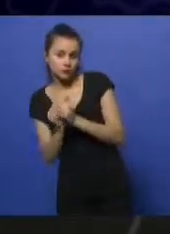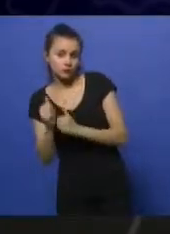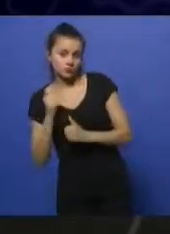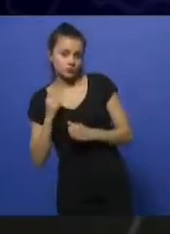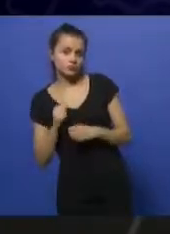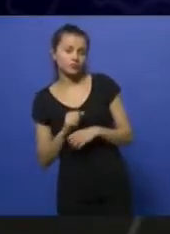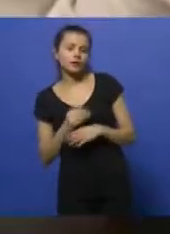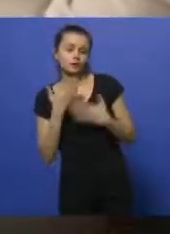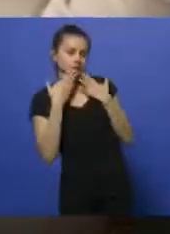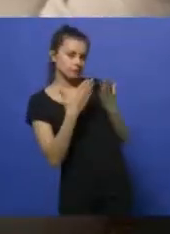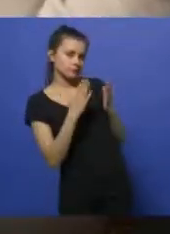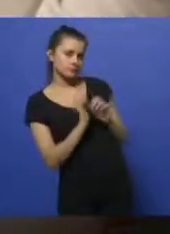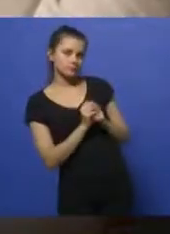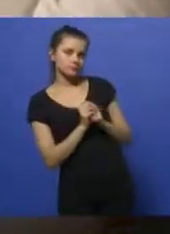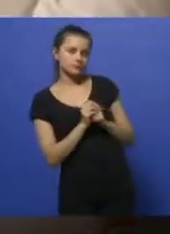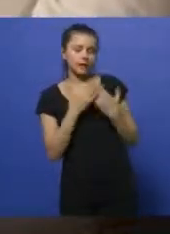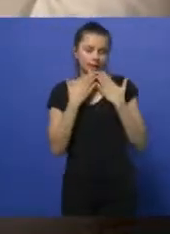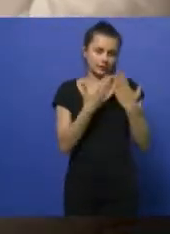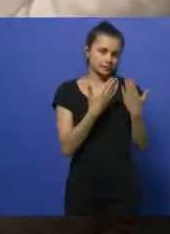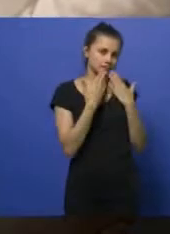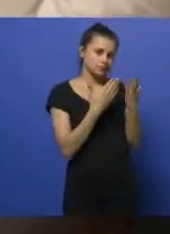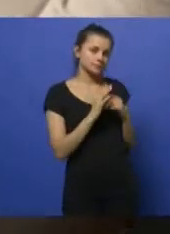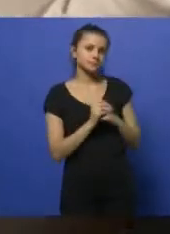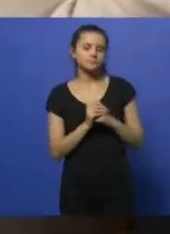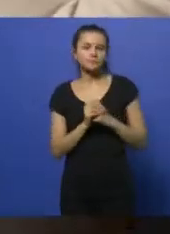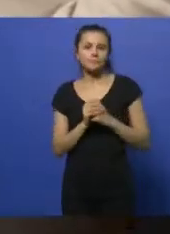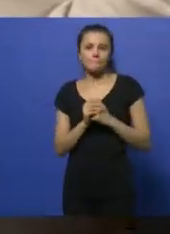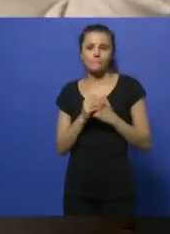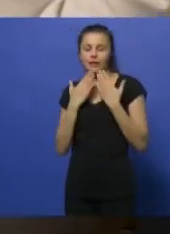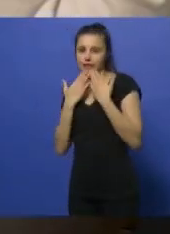gracias. No, gracias a vos. Mercado lo mismo. Muchas gracias. No, gracias a usted. Y a seguir con la lucha.